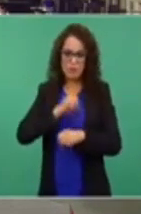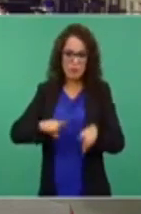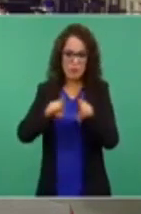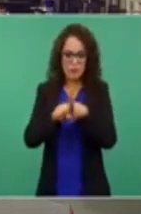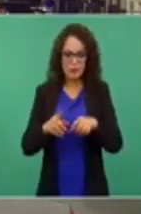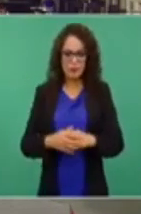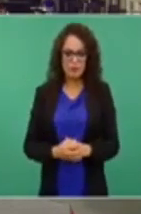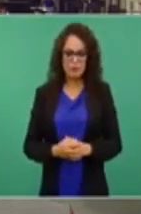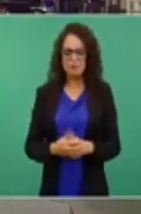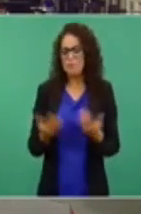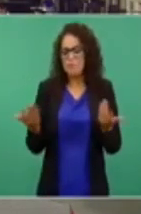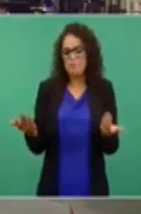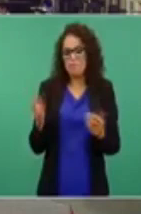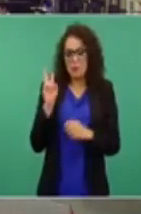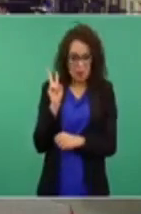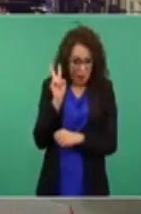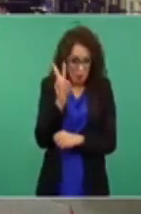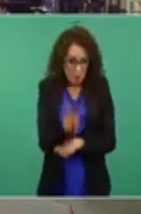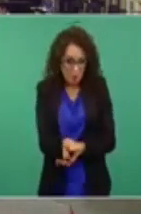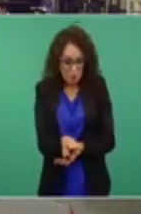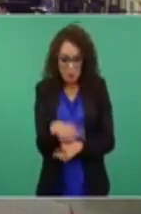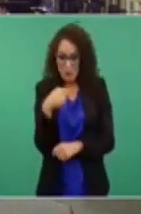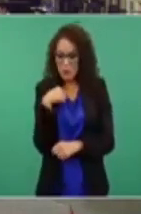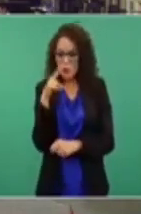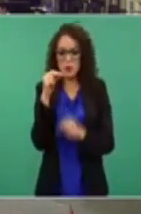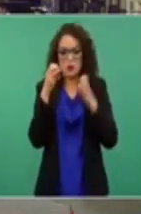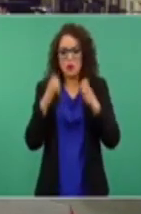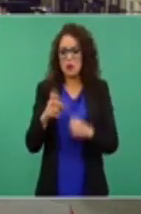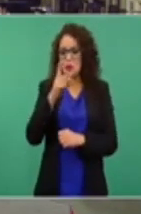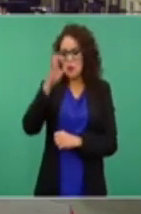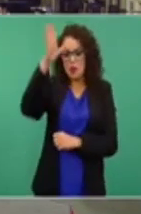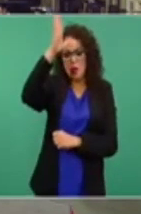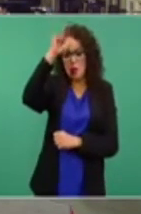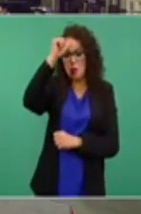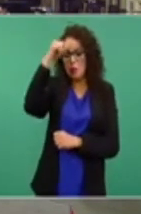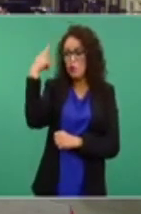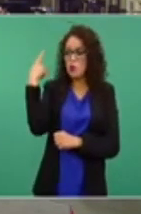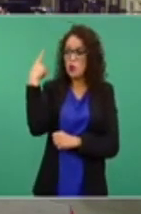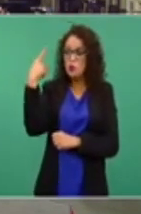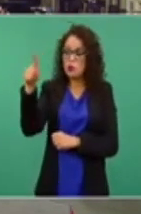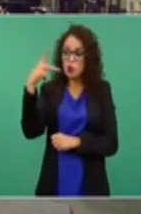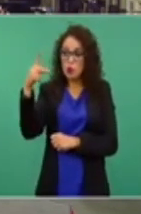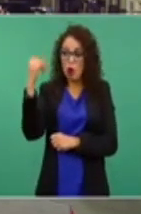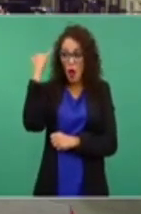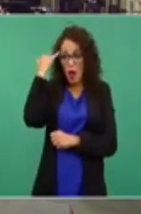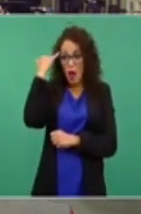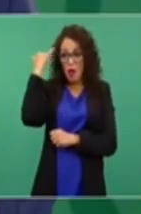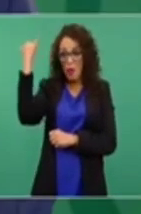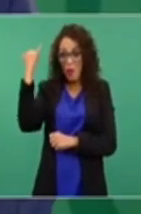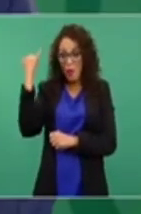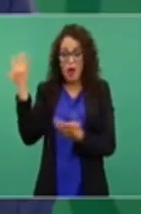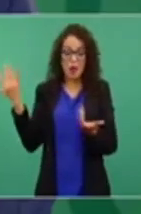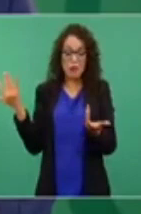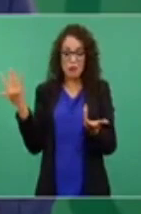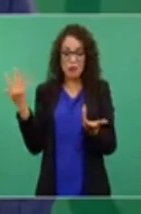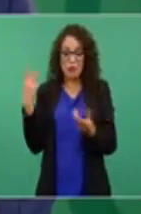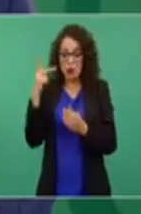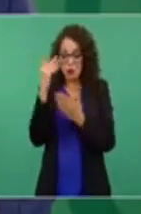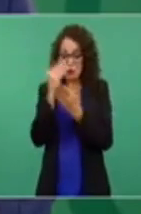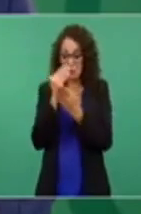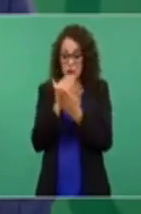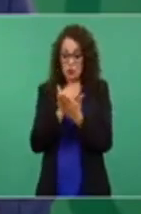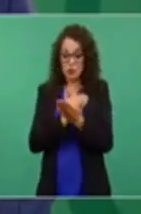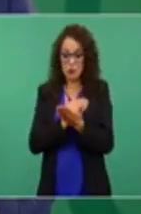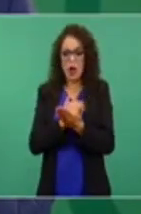ellos, respeto sus políticas, no creo en sus políticas,